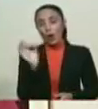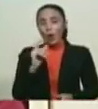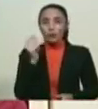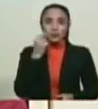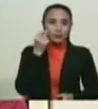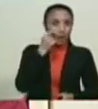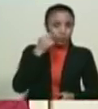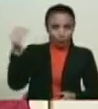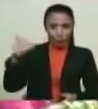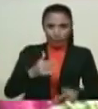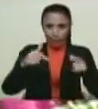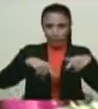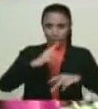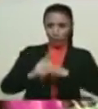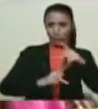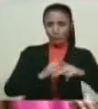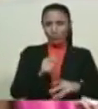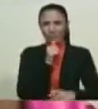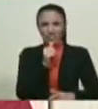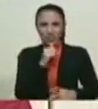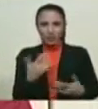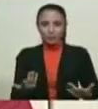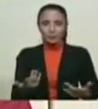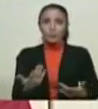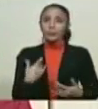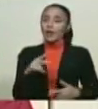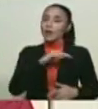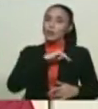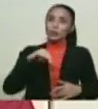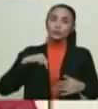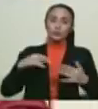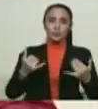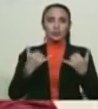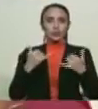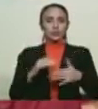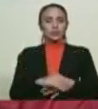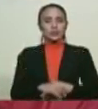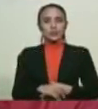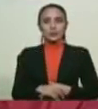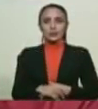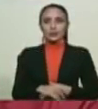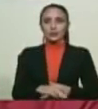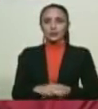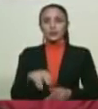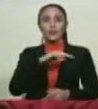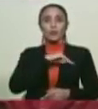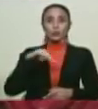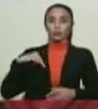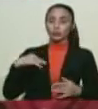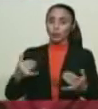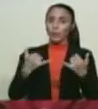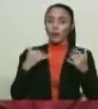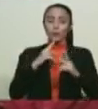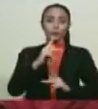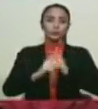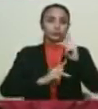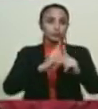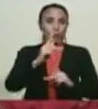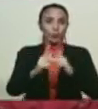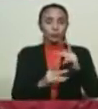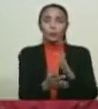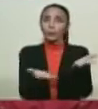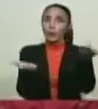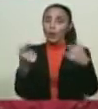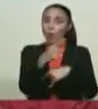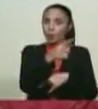producir? Tenemos que producir nosotros. Y yo vengo a pedirle un plan